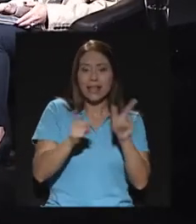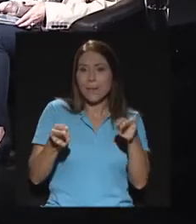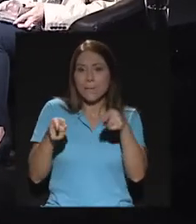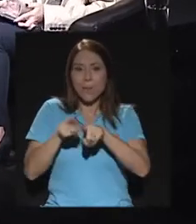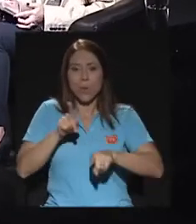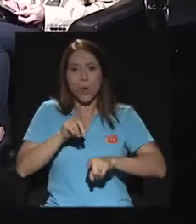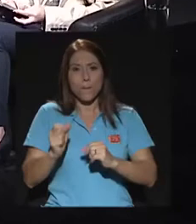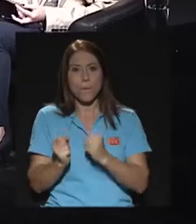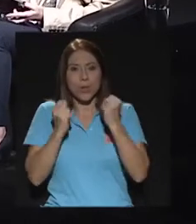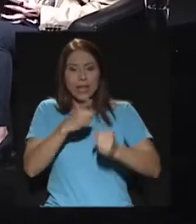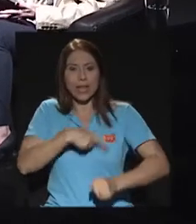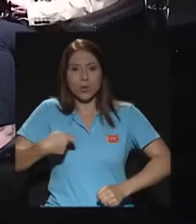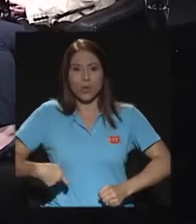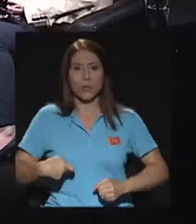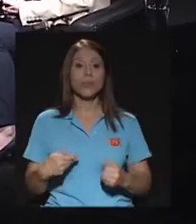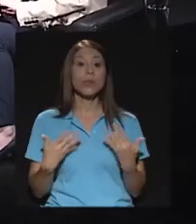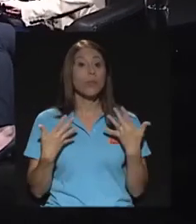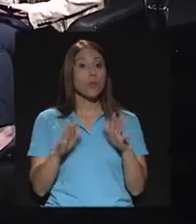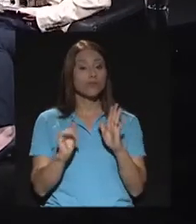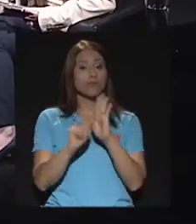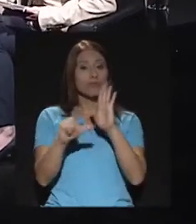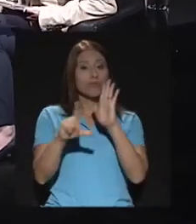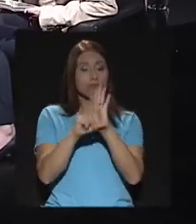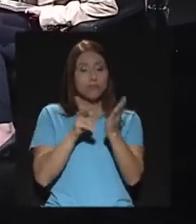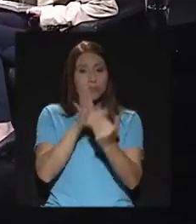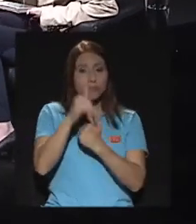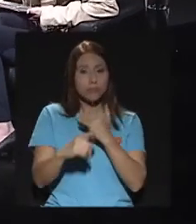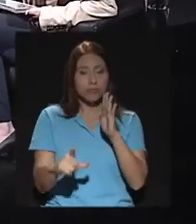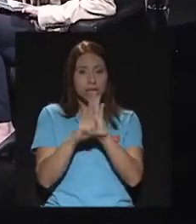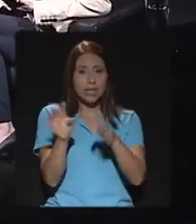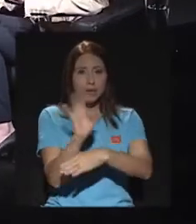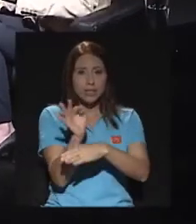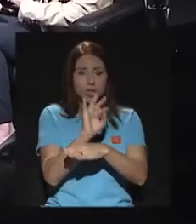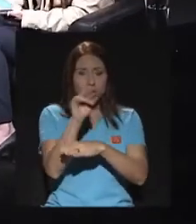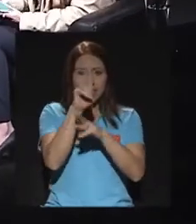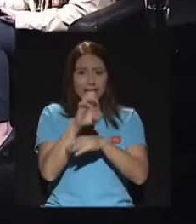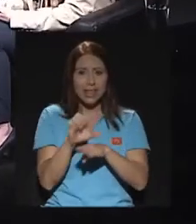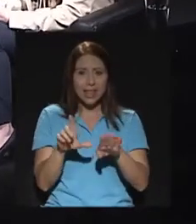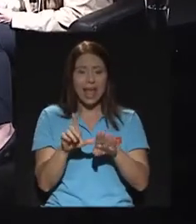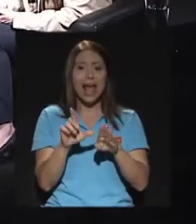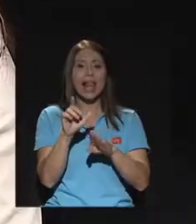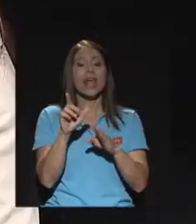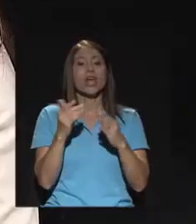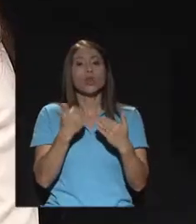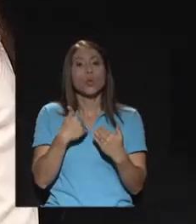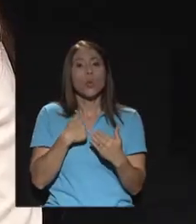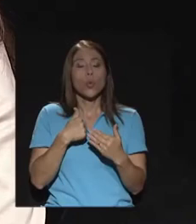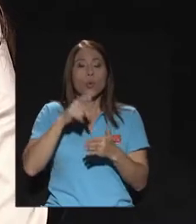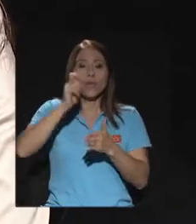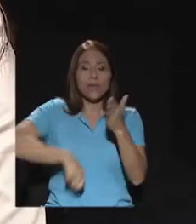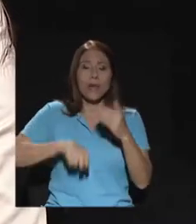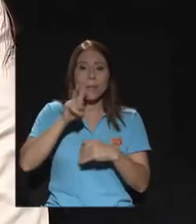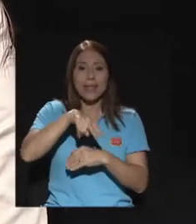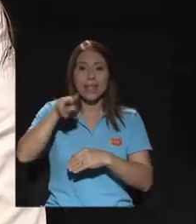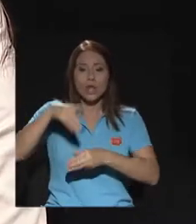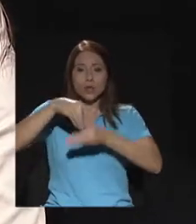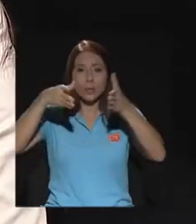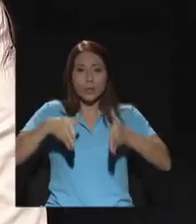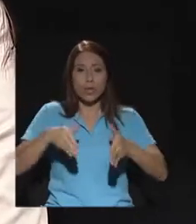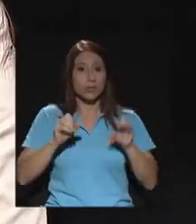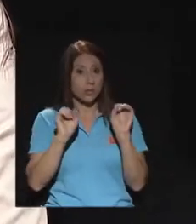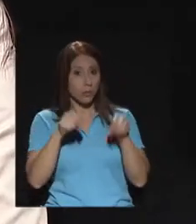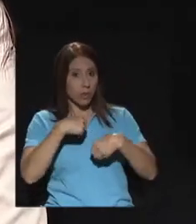Asamblea Legislativa el proyecto de ley de televisión digital contó con la firma de 22 diputados y diputadas. ¿Es realizable con esa cantidad?